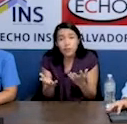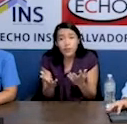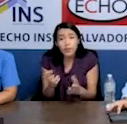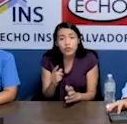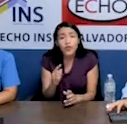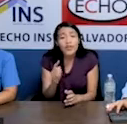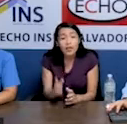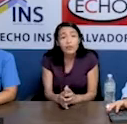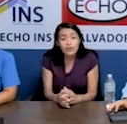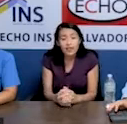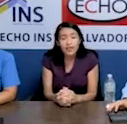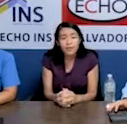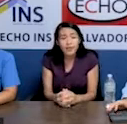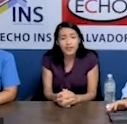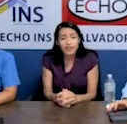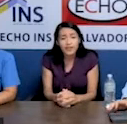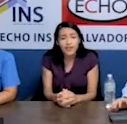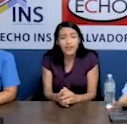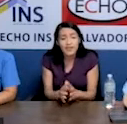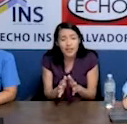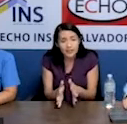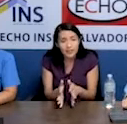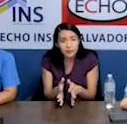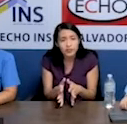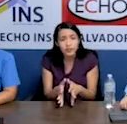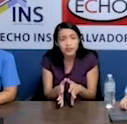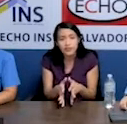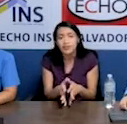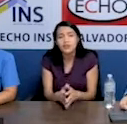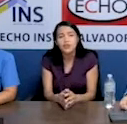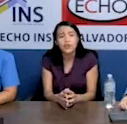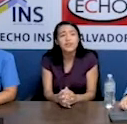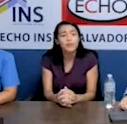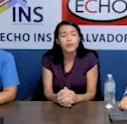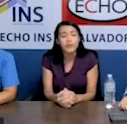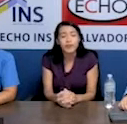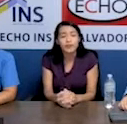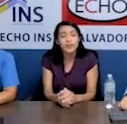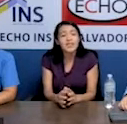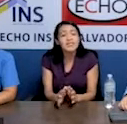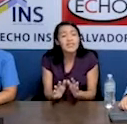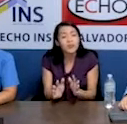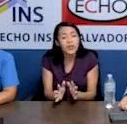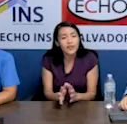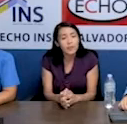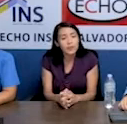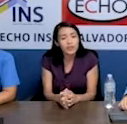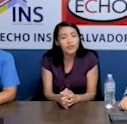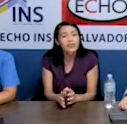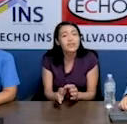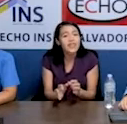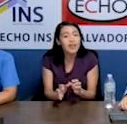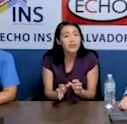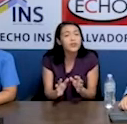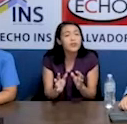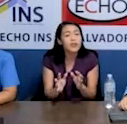consultaron en algún momento en la unidad de emergencia, y de estas personas, de este 90%,